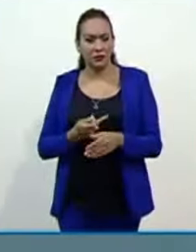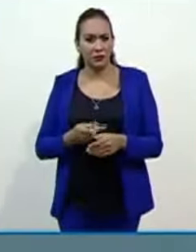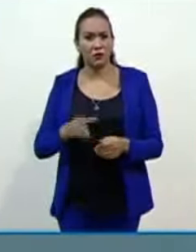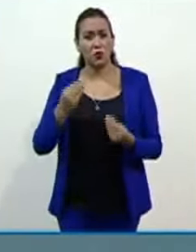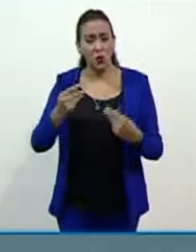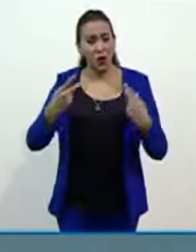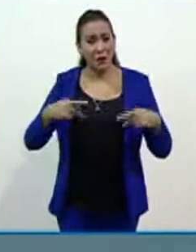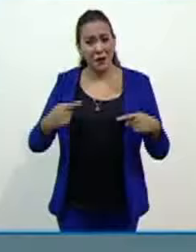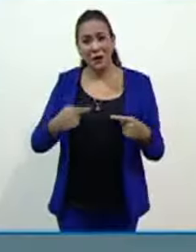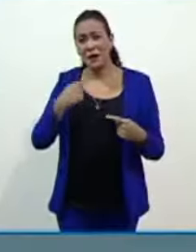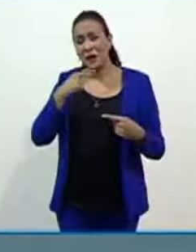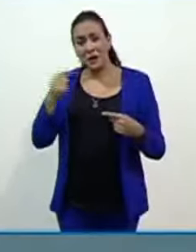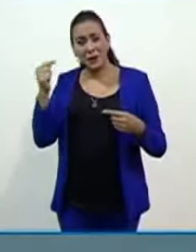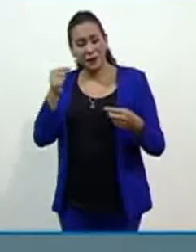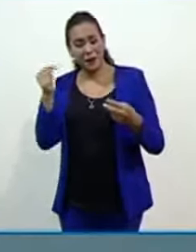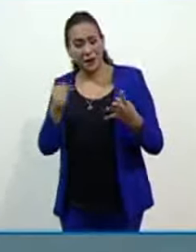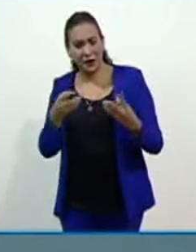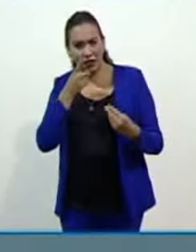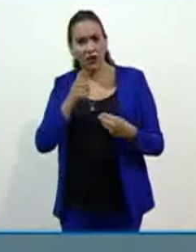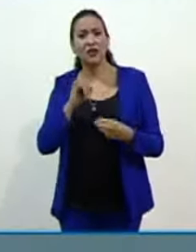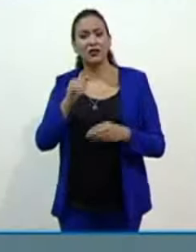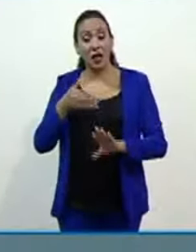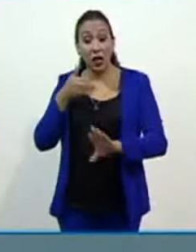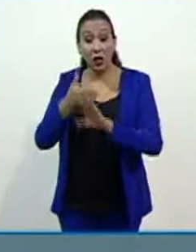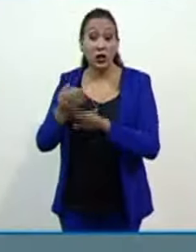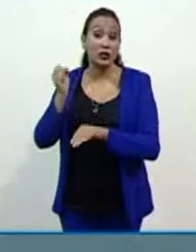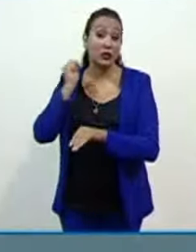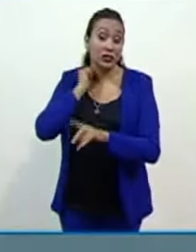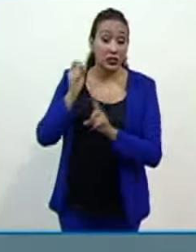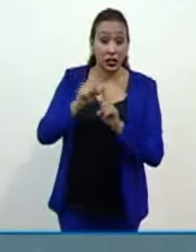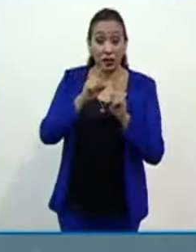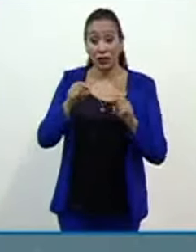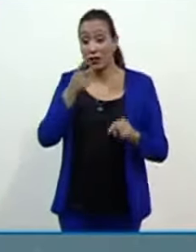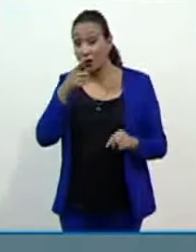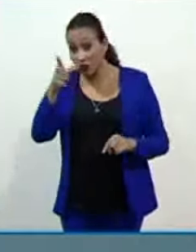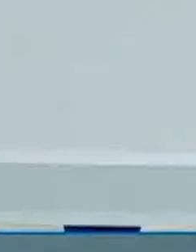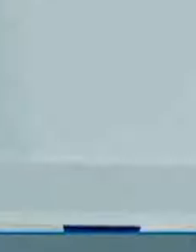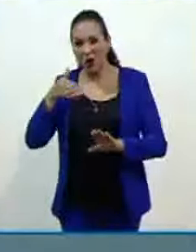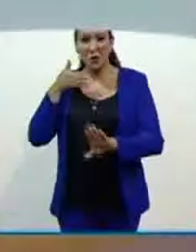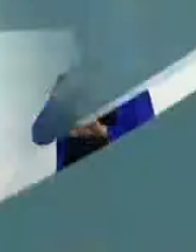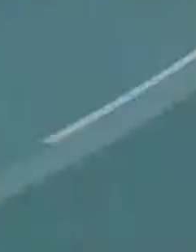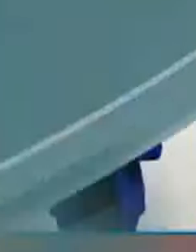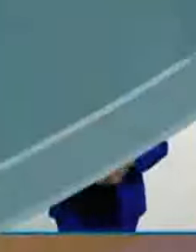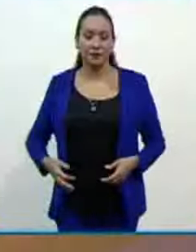de coacción y amenazas a senadores de oposición.